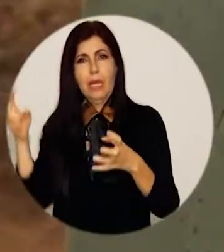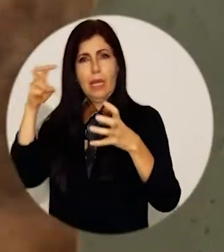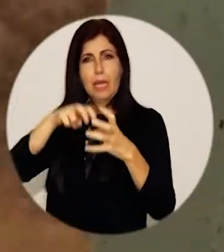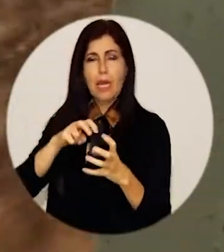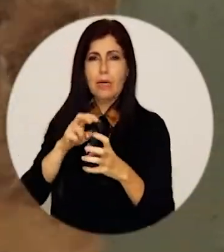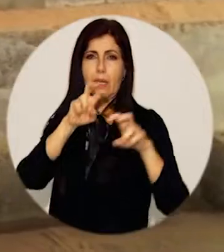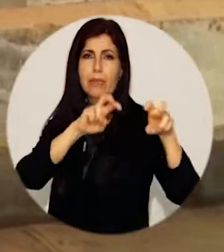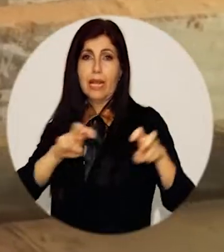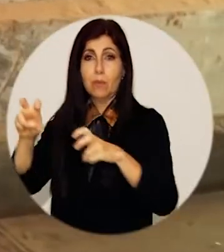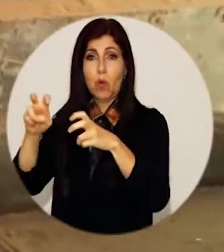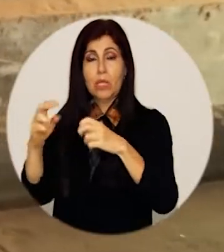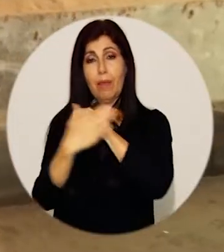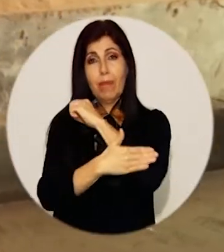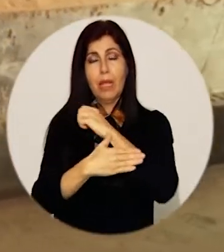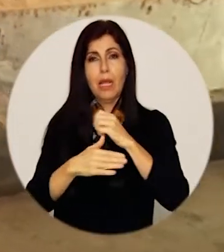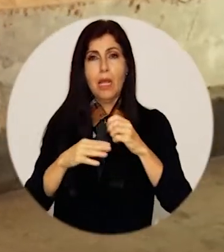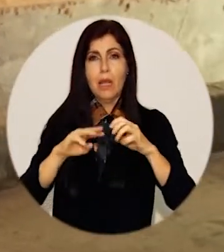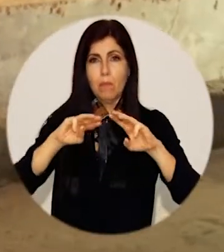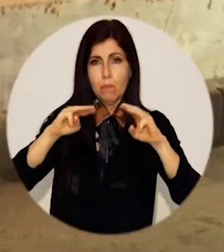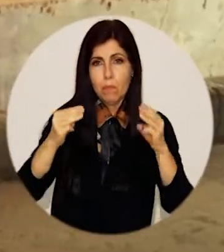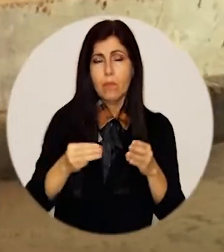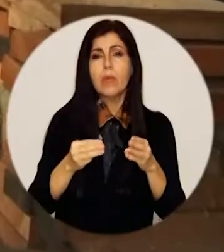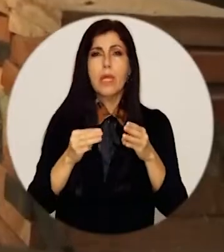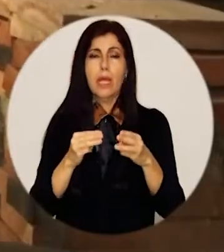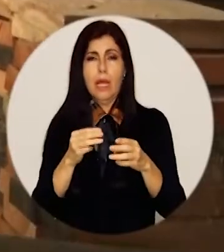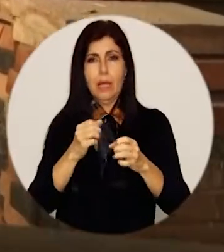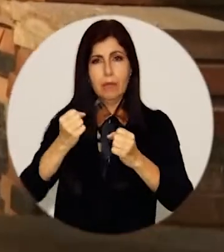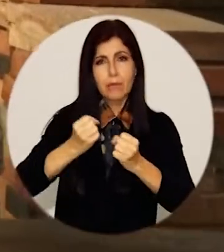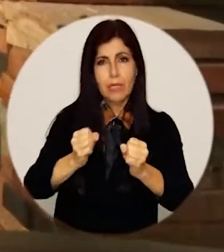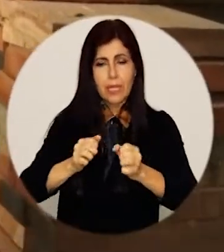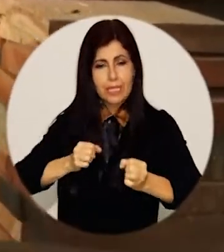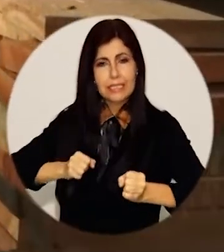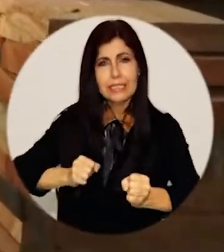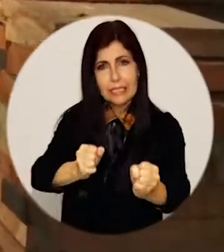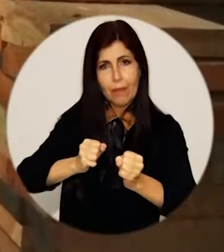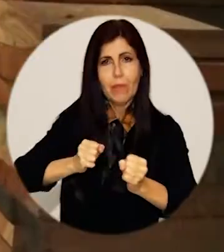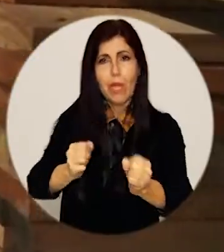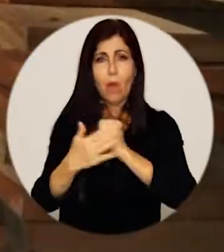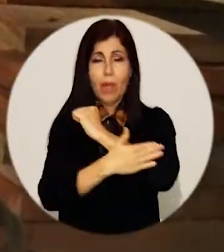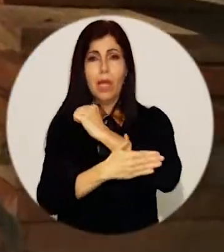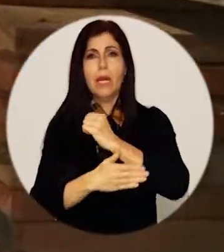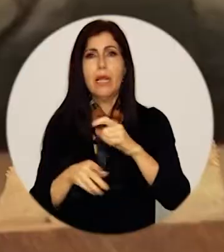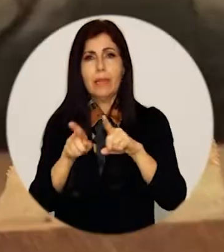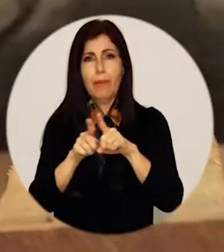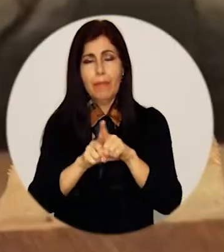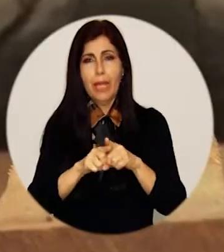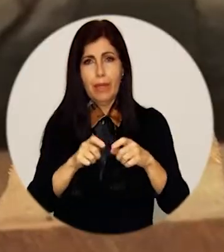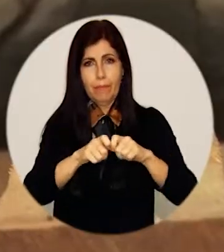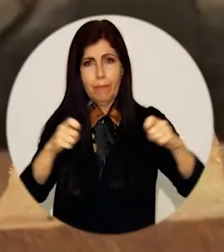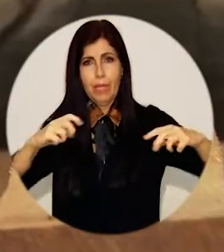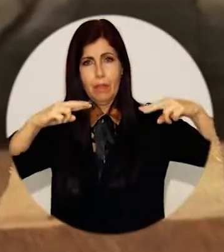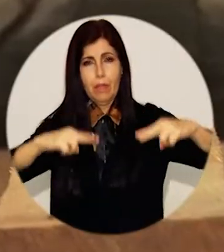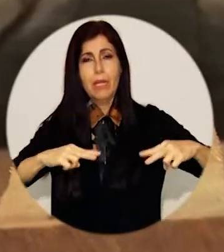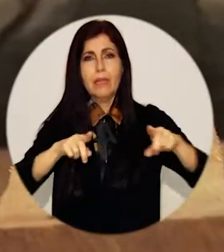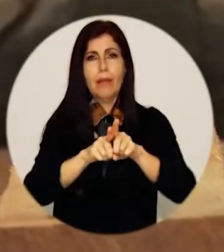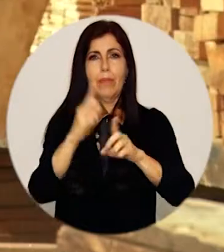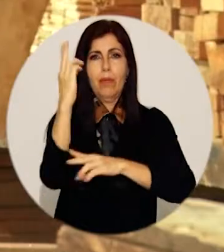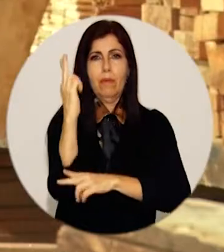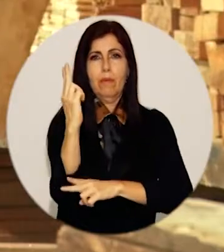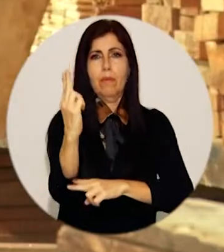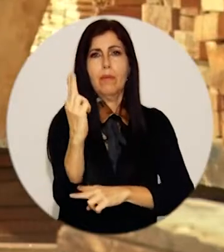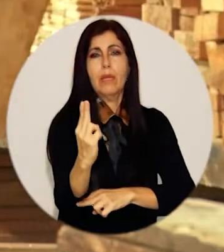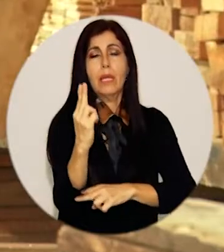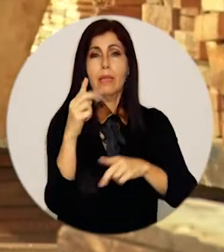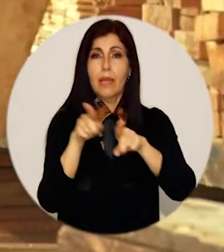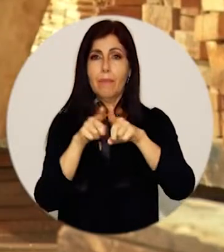y transporte de madera, moldurado, aserrío y cepillado de madera, medición de madera en patio y en pie, así como la